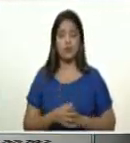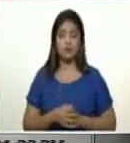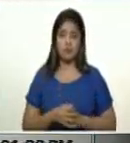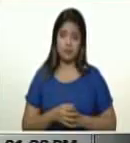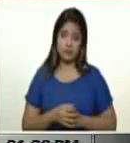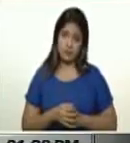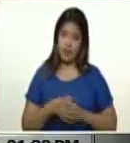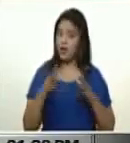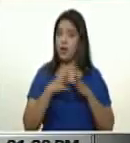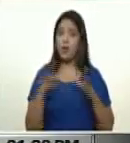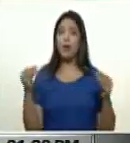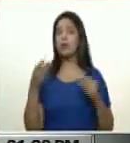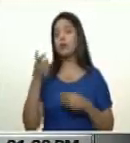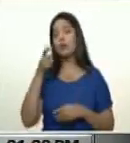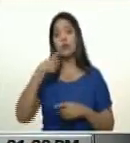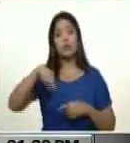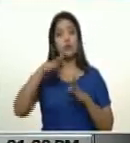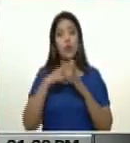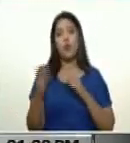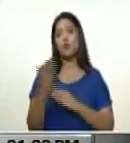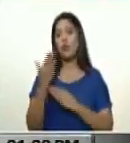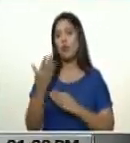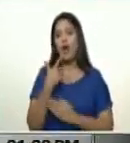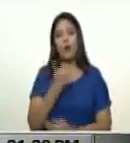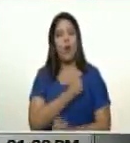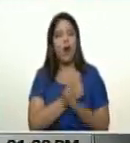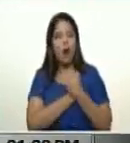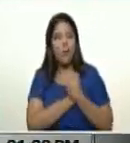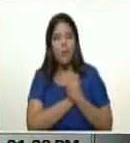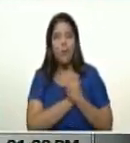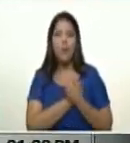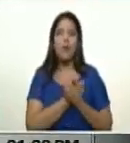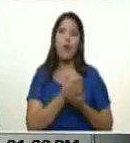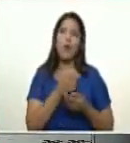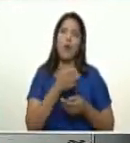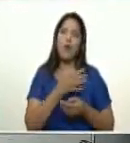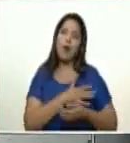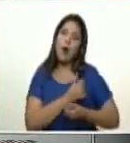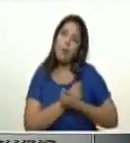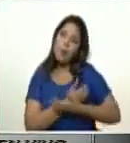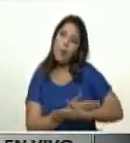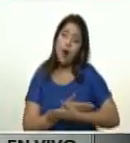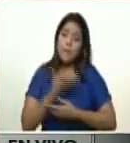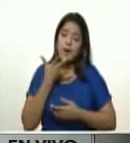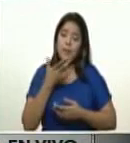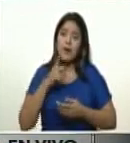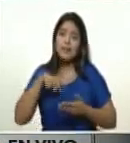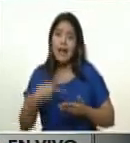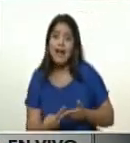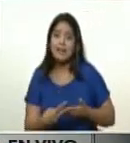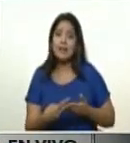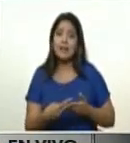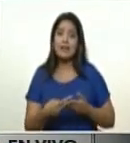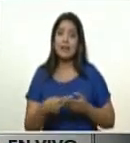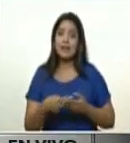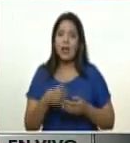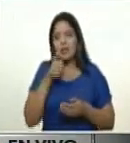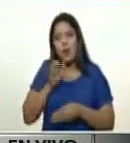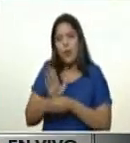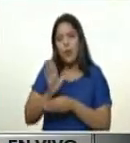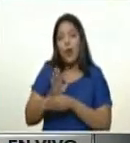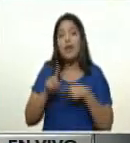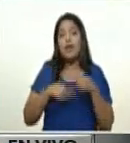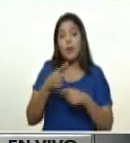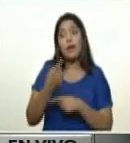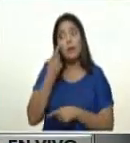cuidaron a todos. Con cariño. Con amor. Con cuidado. Y si te caías un día y te rompías la pierna, te la curaban. Y después te